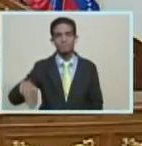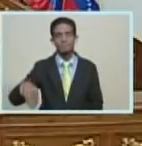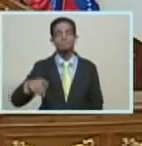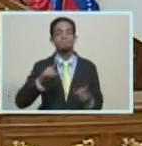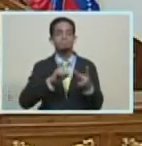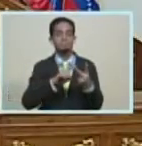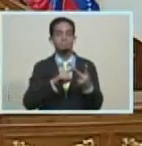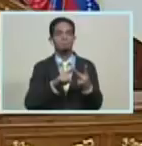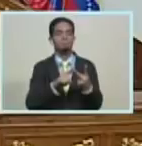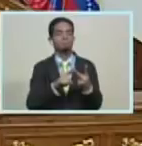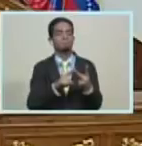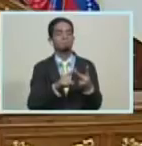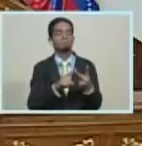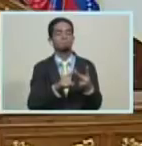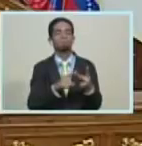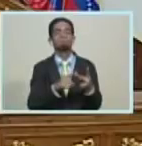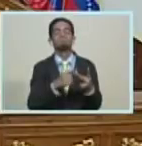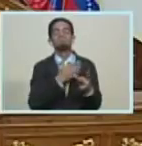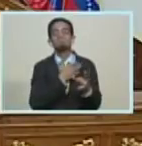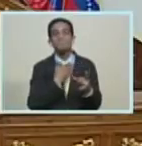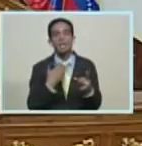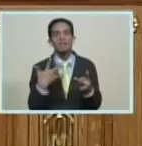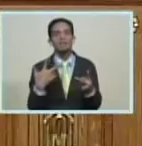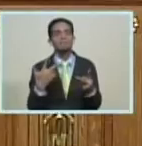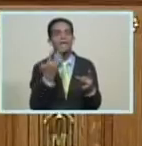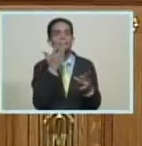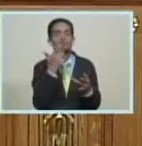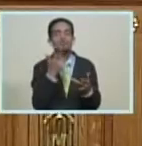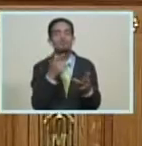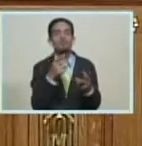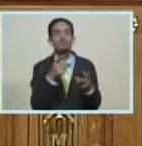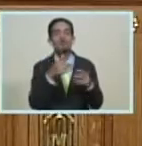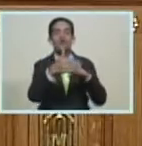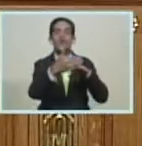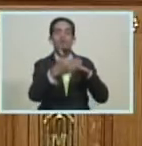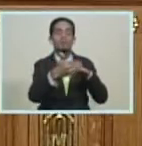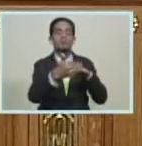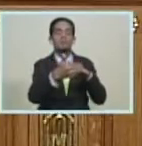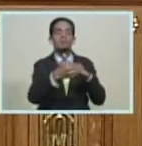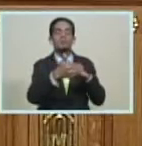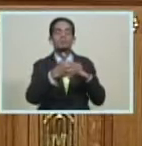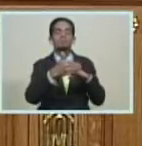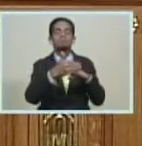en la frontera para dejarle al nuevo gobierno, que no sé quién vendrá,